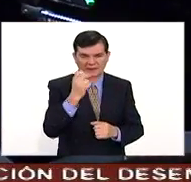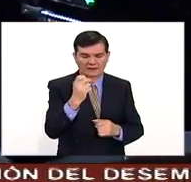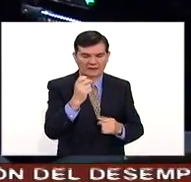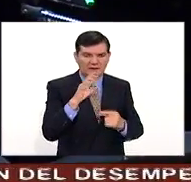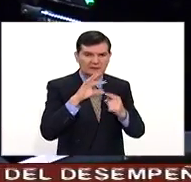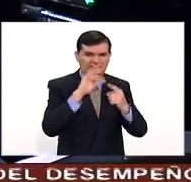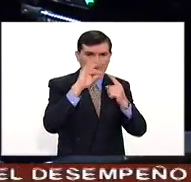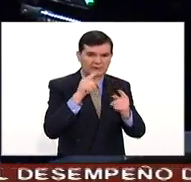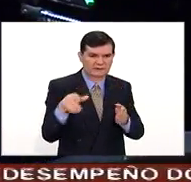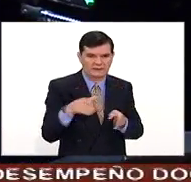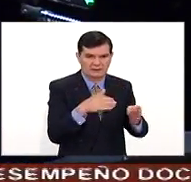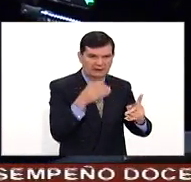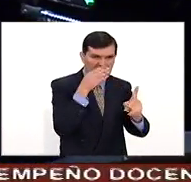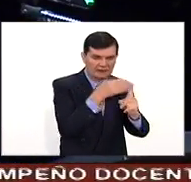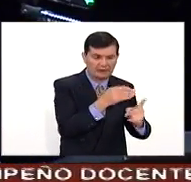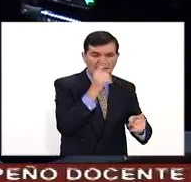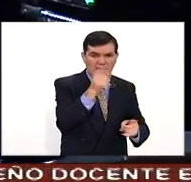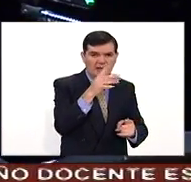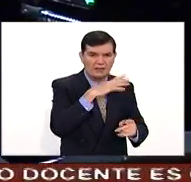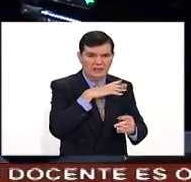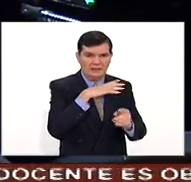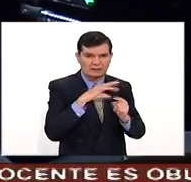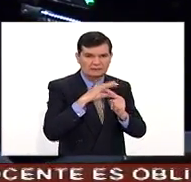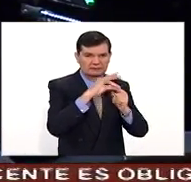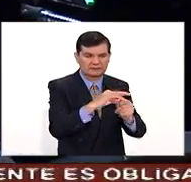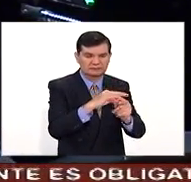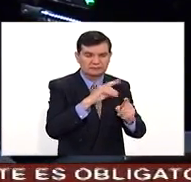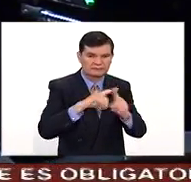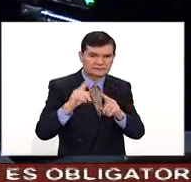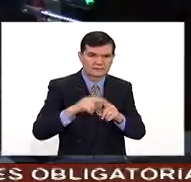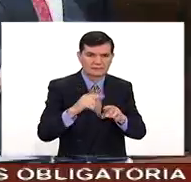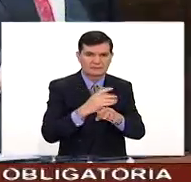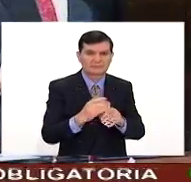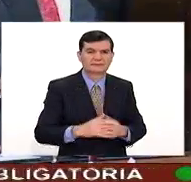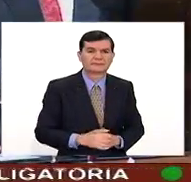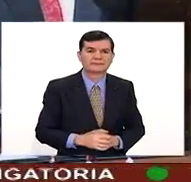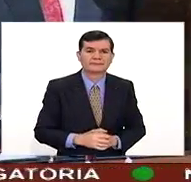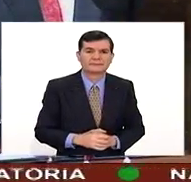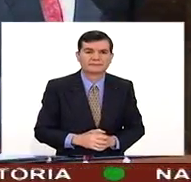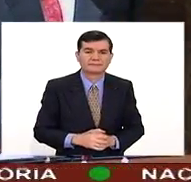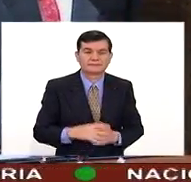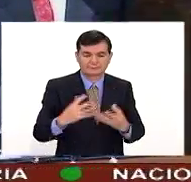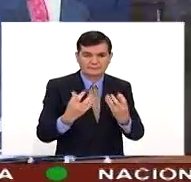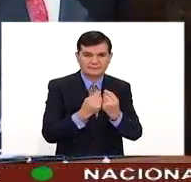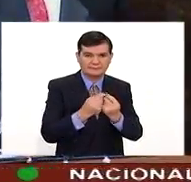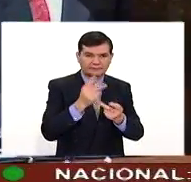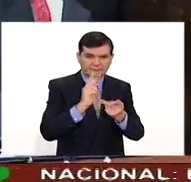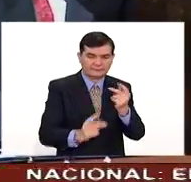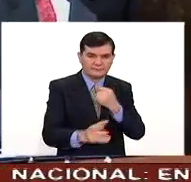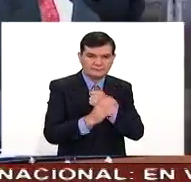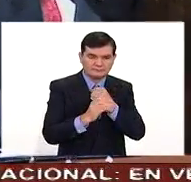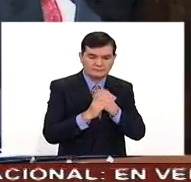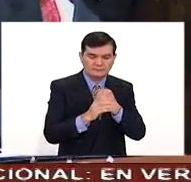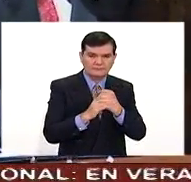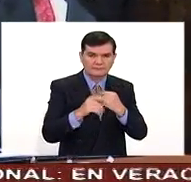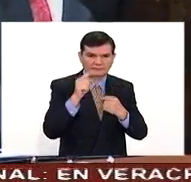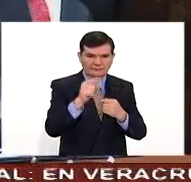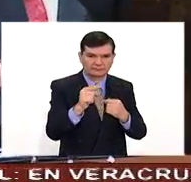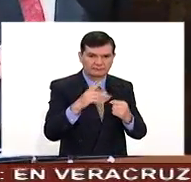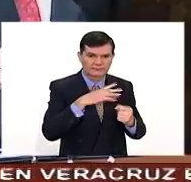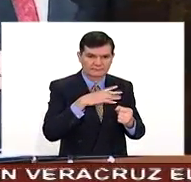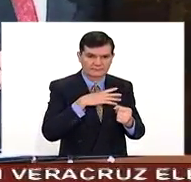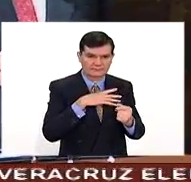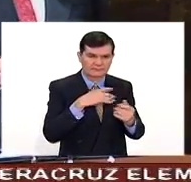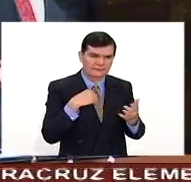aquella ruta que nos llevará a un México más próspero. Como parte de las celebraciones, se emitirá